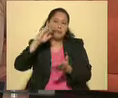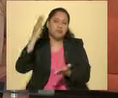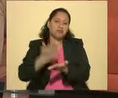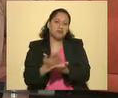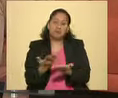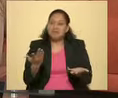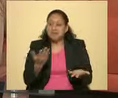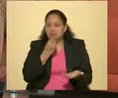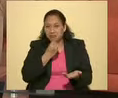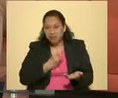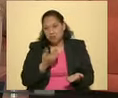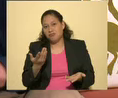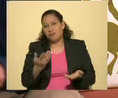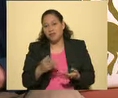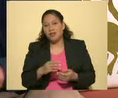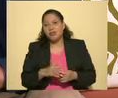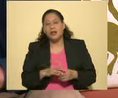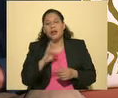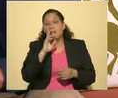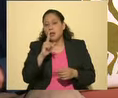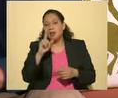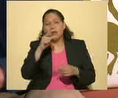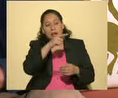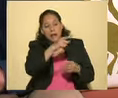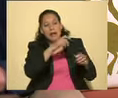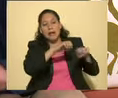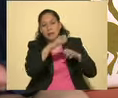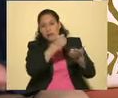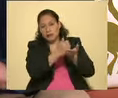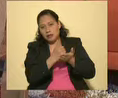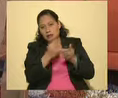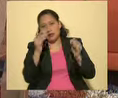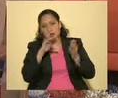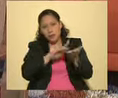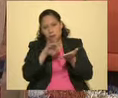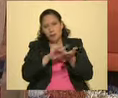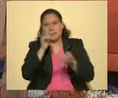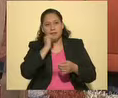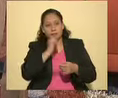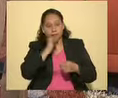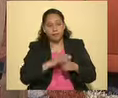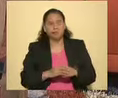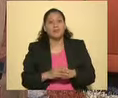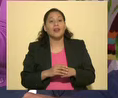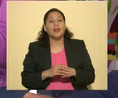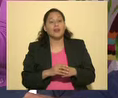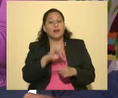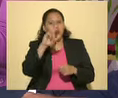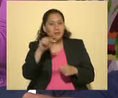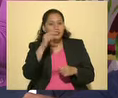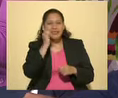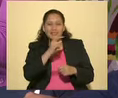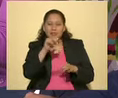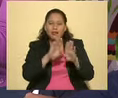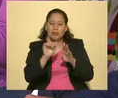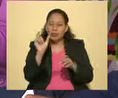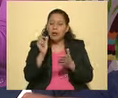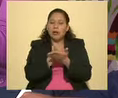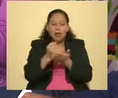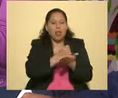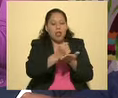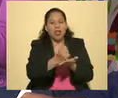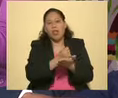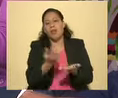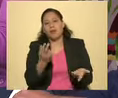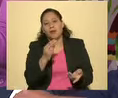del buró de crédito, existe ¿no? Existe el apoyo de estas reparadoras, hay que verlas. Exactamente, hay que contemplarlo y al final, luego es por el mal manejo del